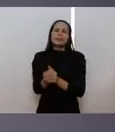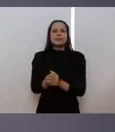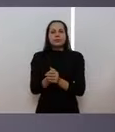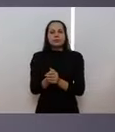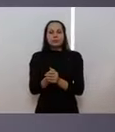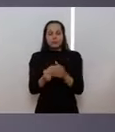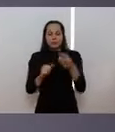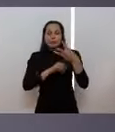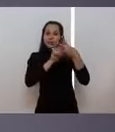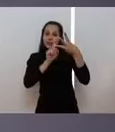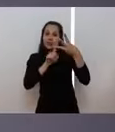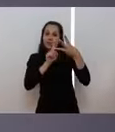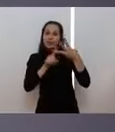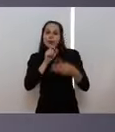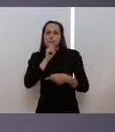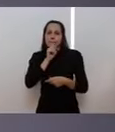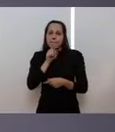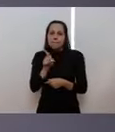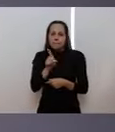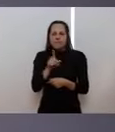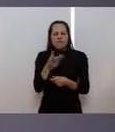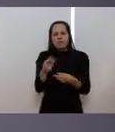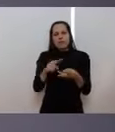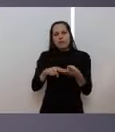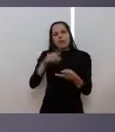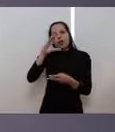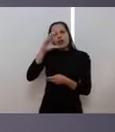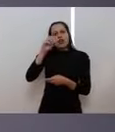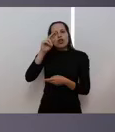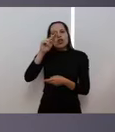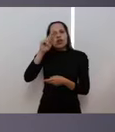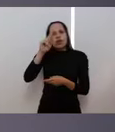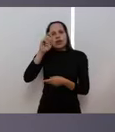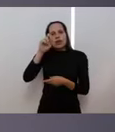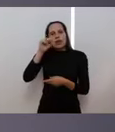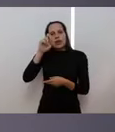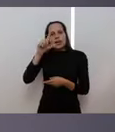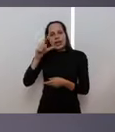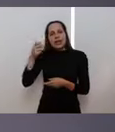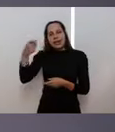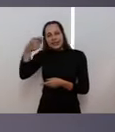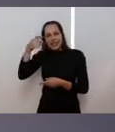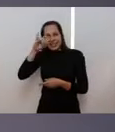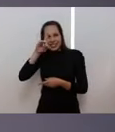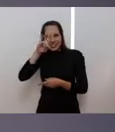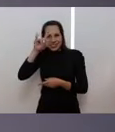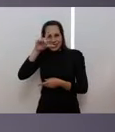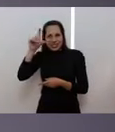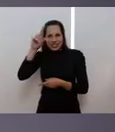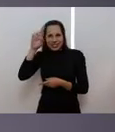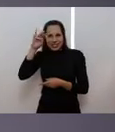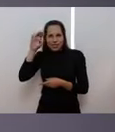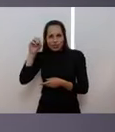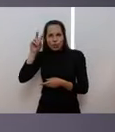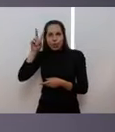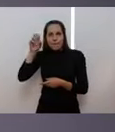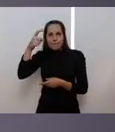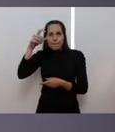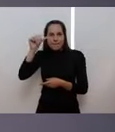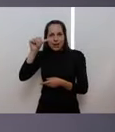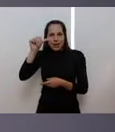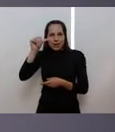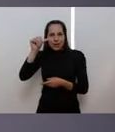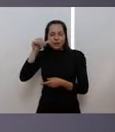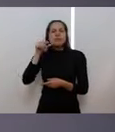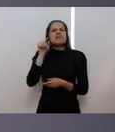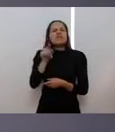inquietud es para el coronel guillermo vega él es el subdirector de servicios ambulatorios y de apoyo diagnóstico y terapéutico